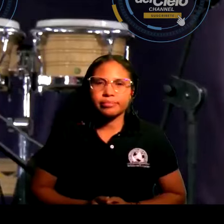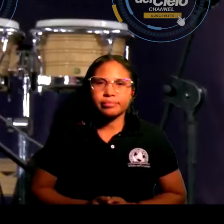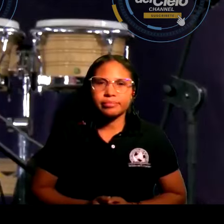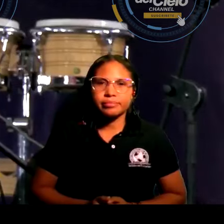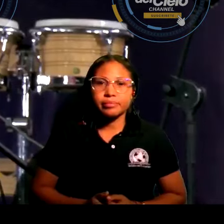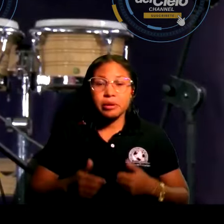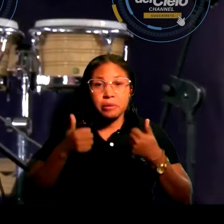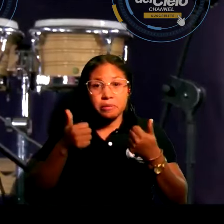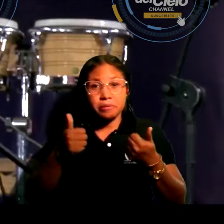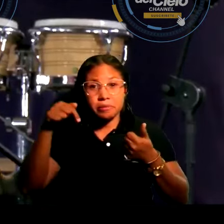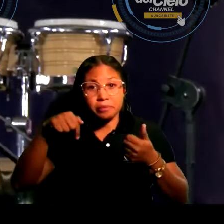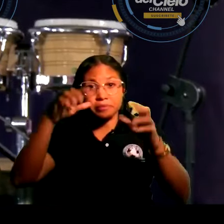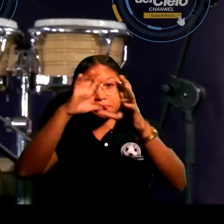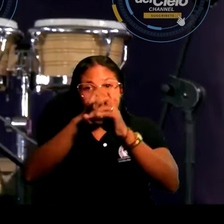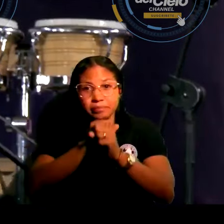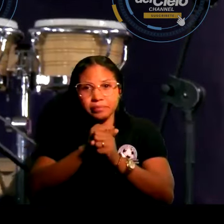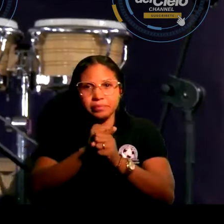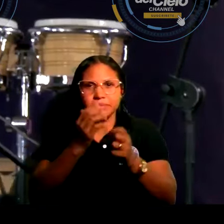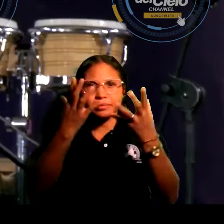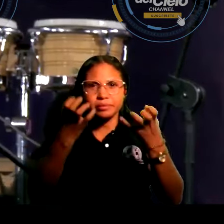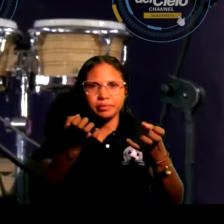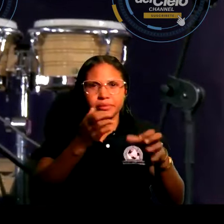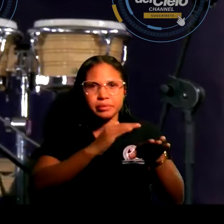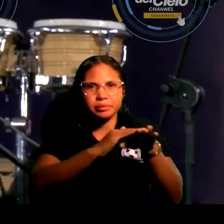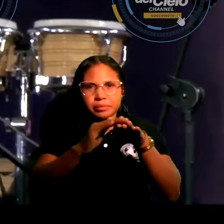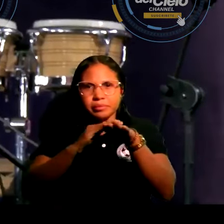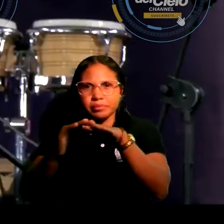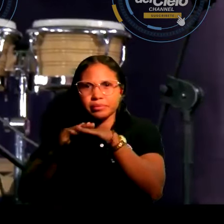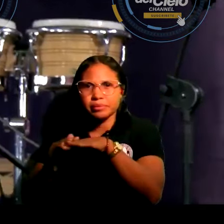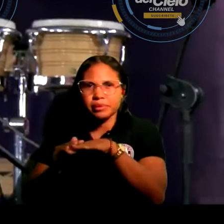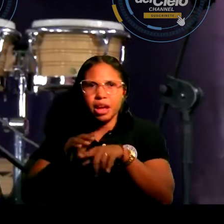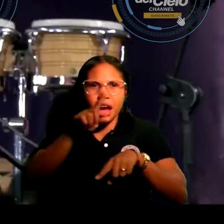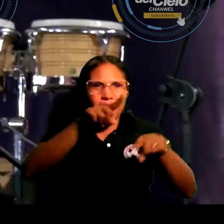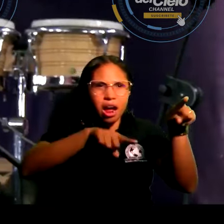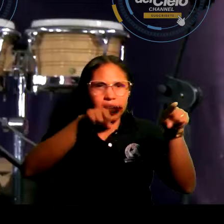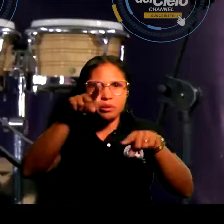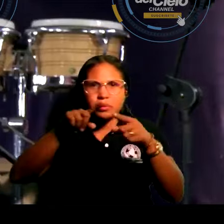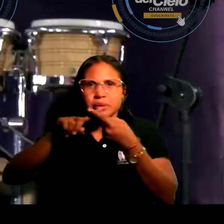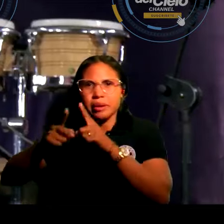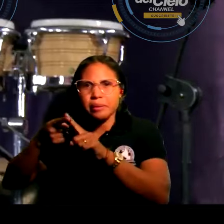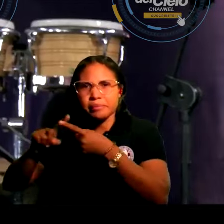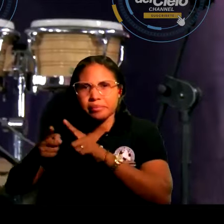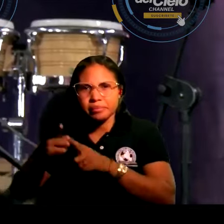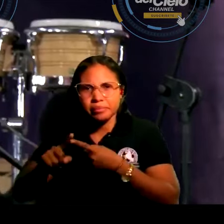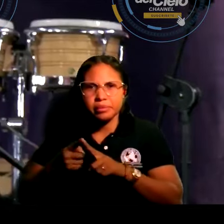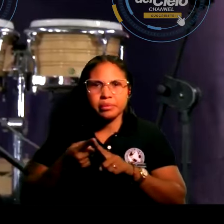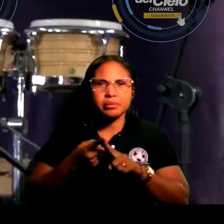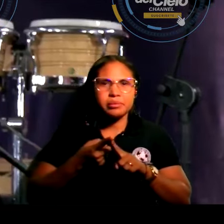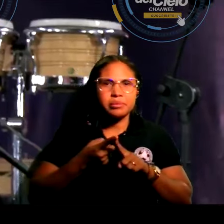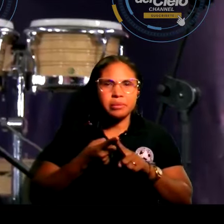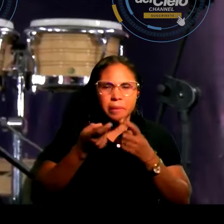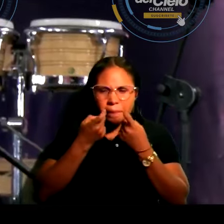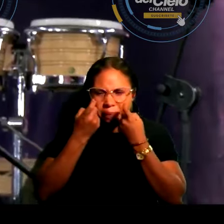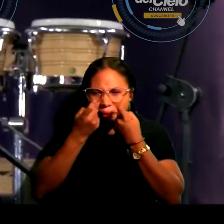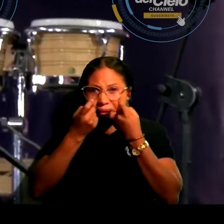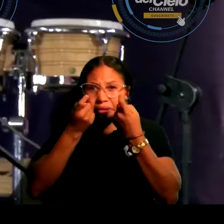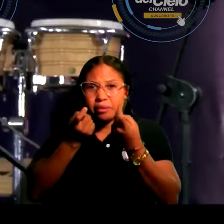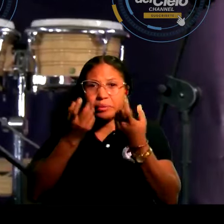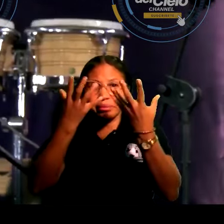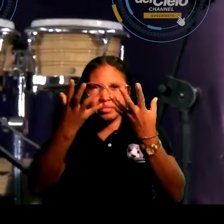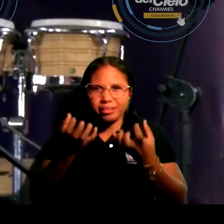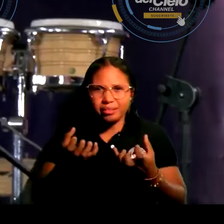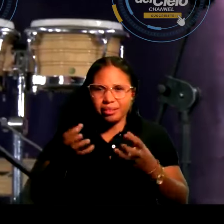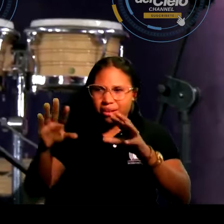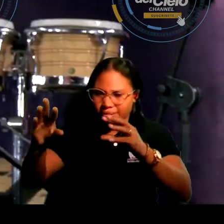noche yo quiero invitar a un pecador que quiera aceptar el desafío